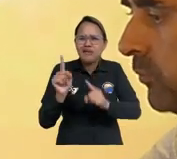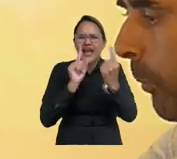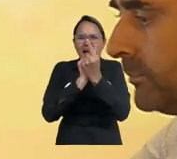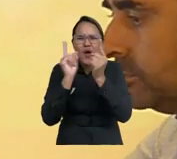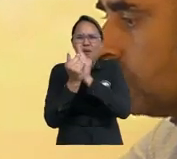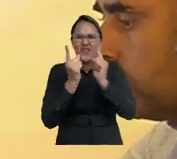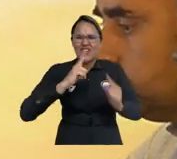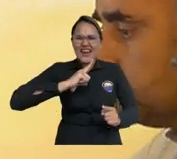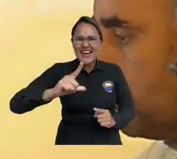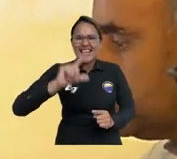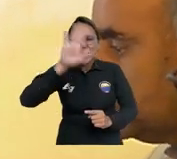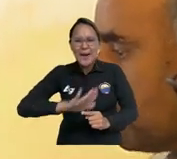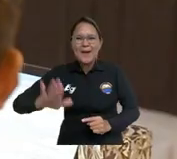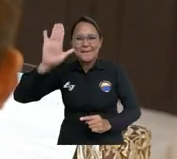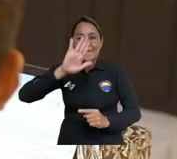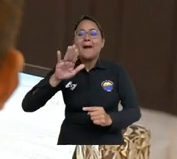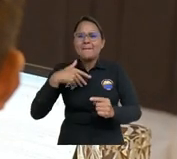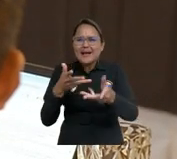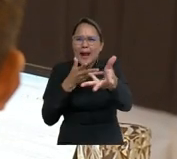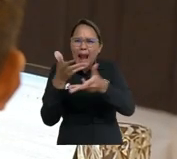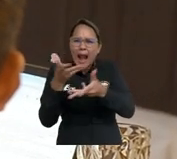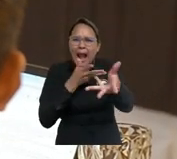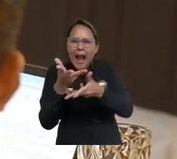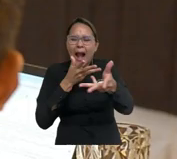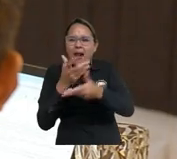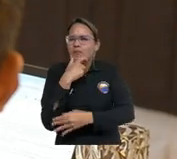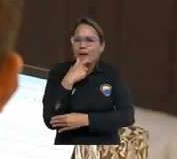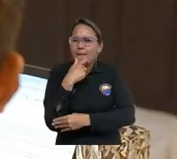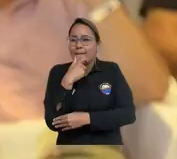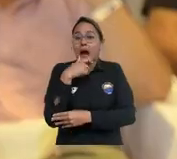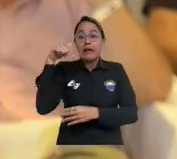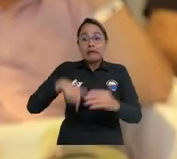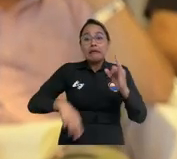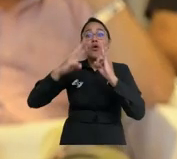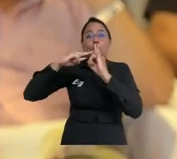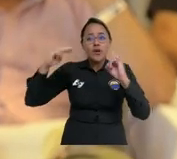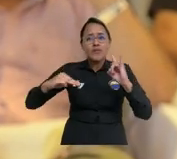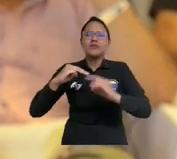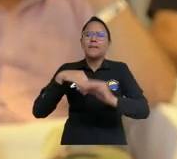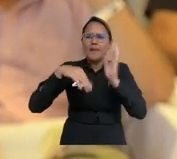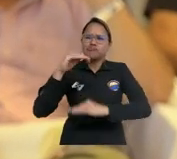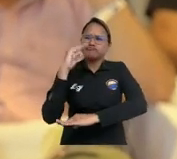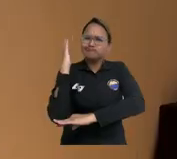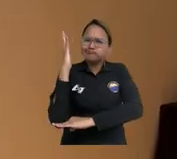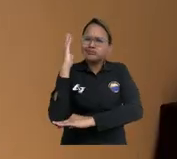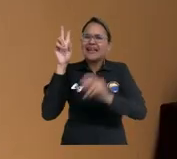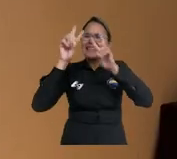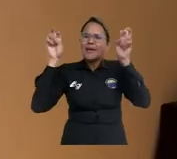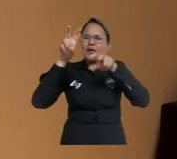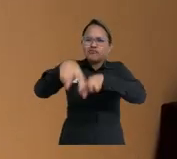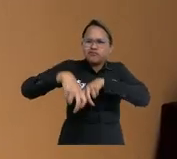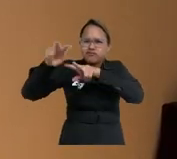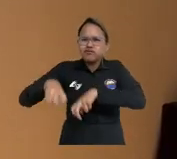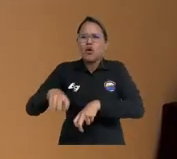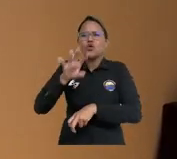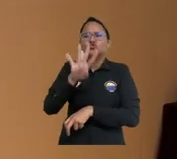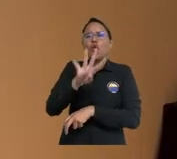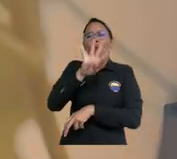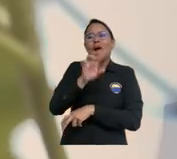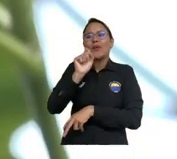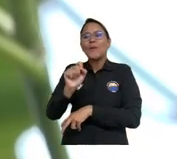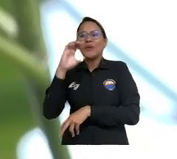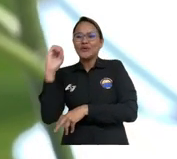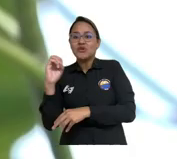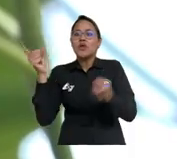dio durante la agenda del Encuentro de Líderes Departamentales de Extensión Rural, en el que la Alma Mater tuvo participación con una